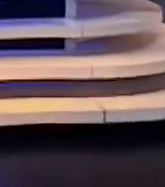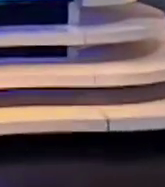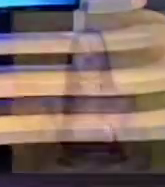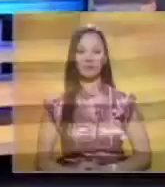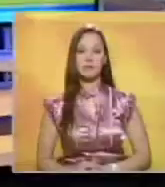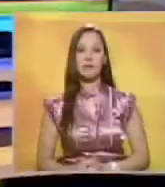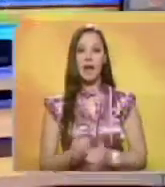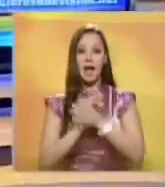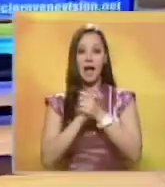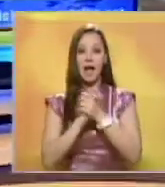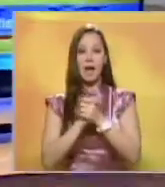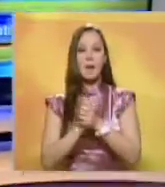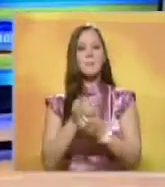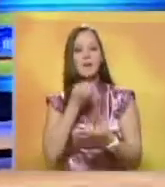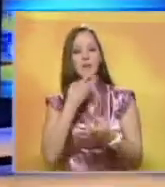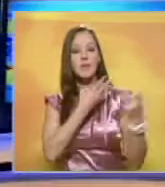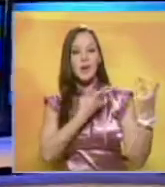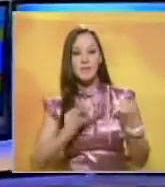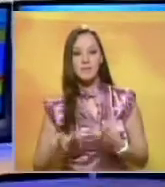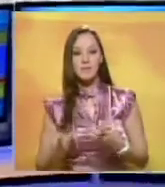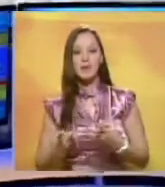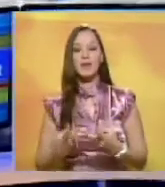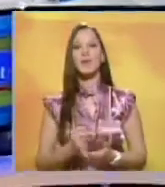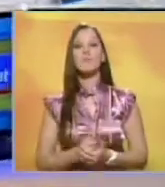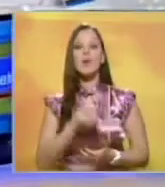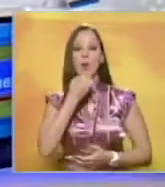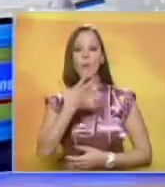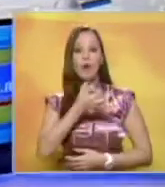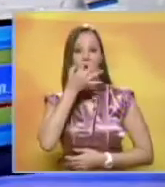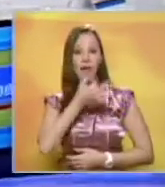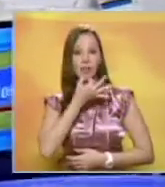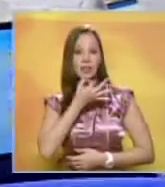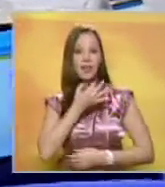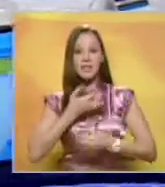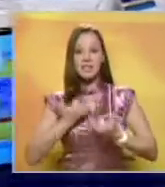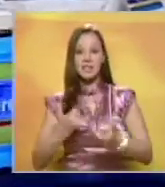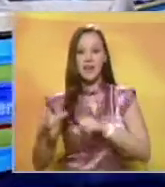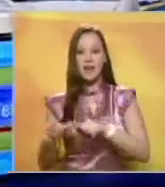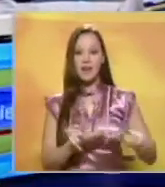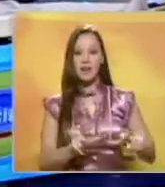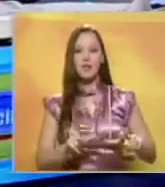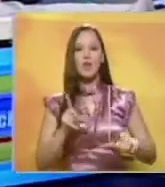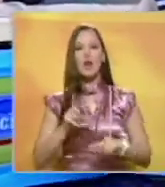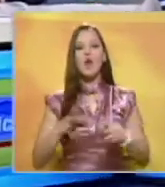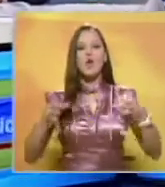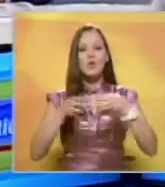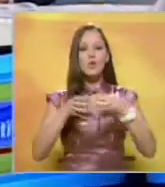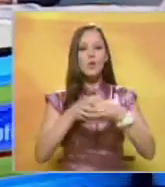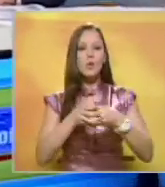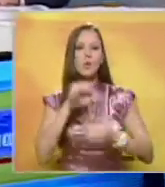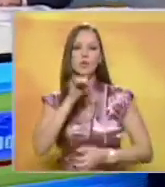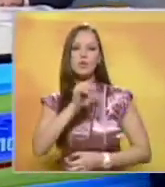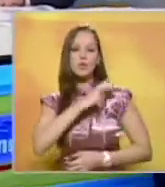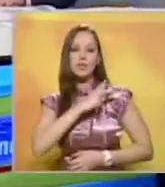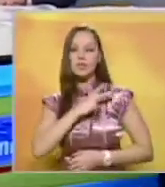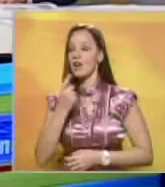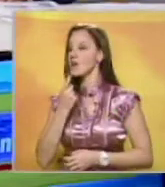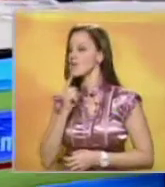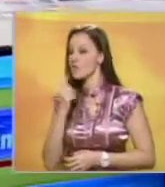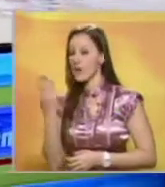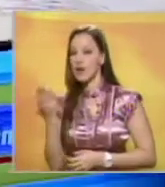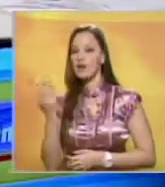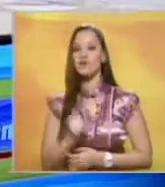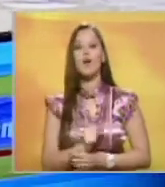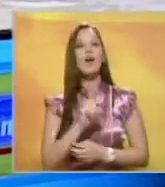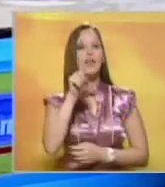¿Qué tal, amigos? Como siempre, sean bienvenidos. Muy buenas tardes, tengan todos, ya estamos listos. En nombre del equipo de Noticiero Venevisión, Eduardo Rodríguez Yoliti,